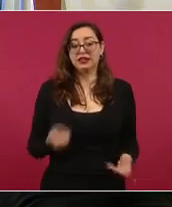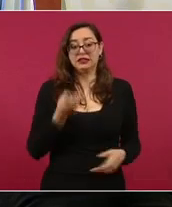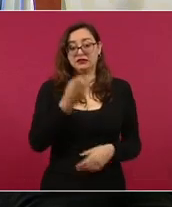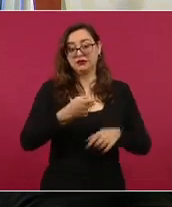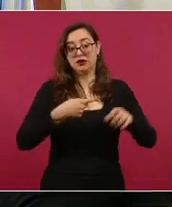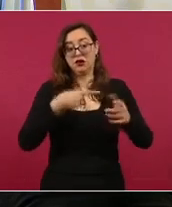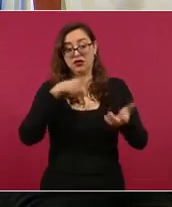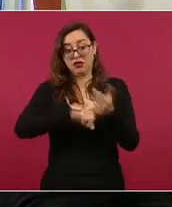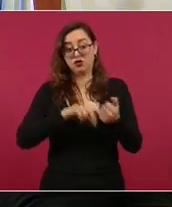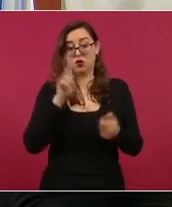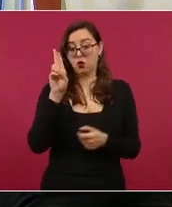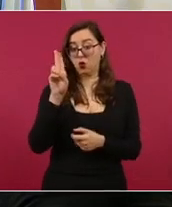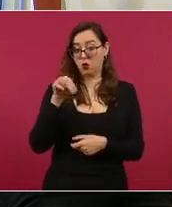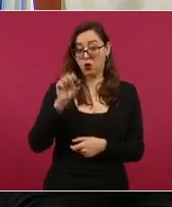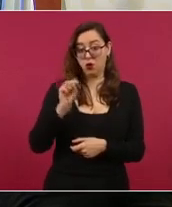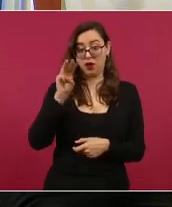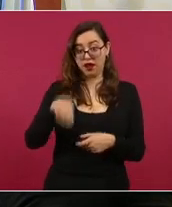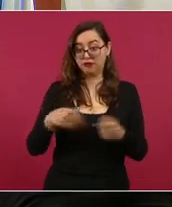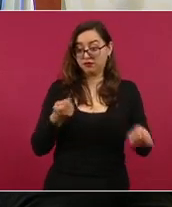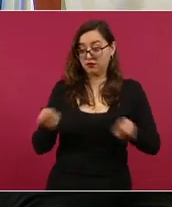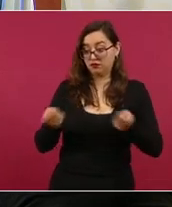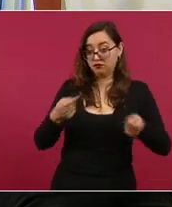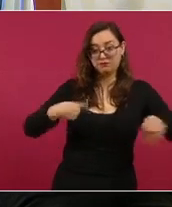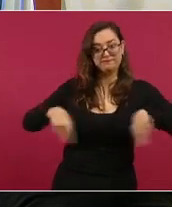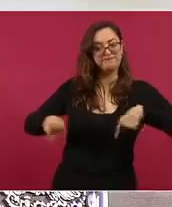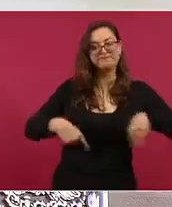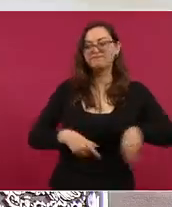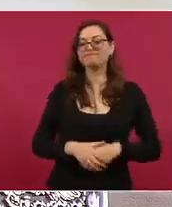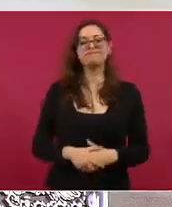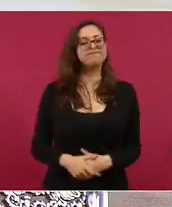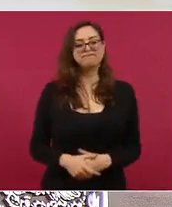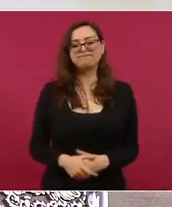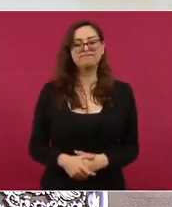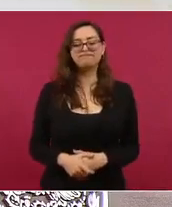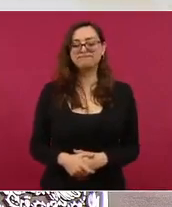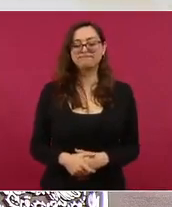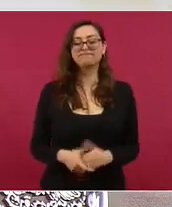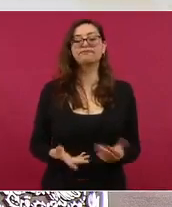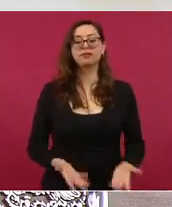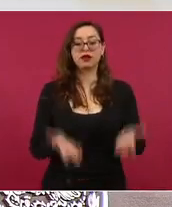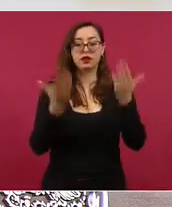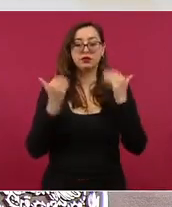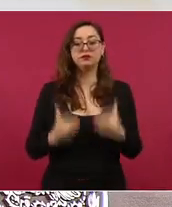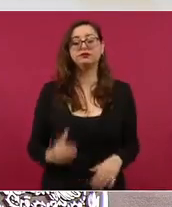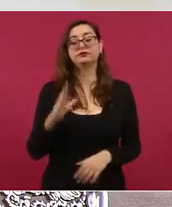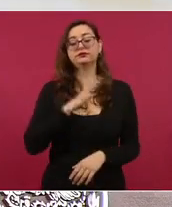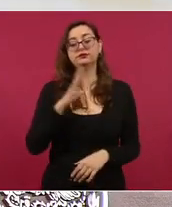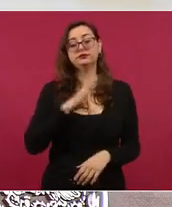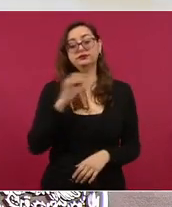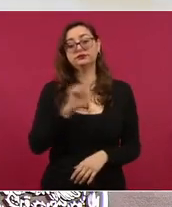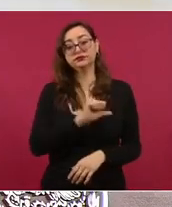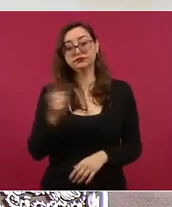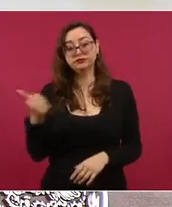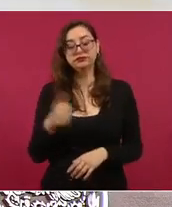una serie de conclusiones que me gustaría decir, que hay una falta de regulación por parte del Estado